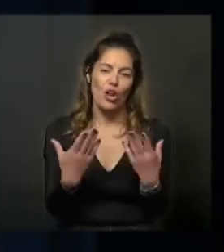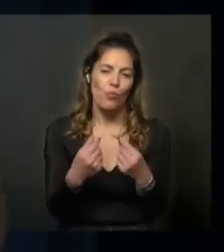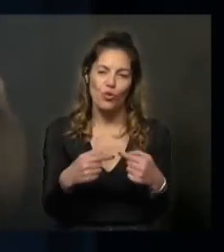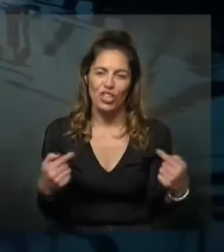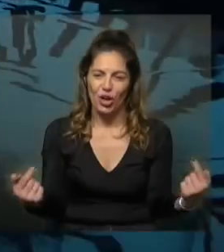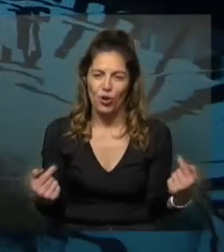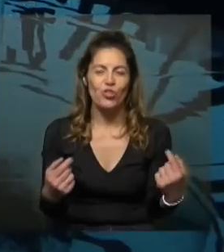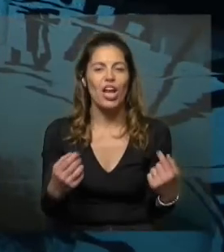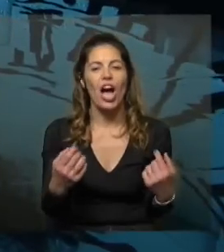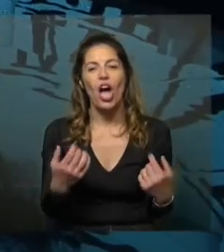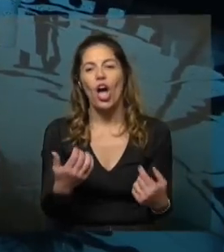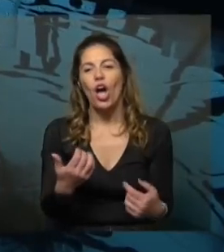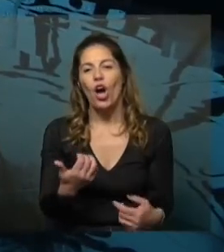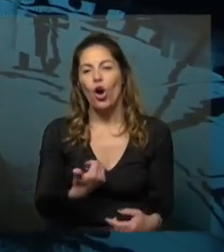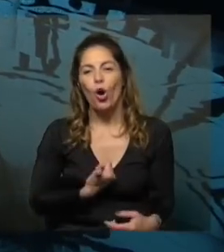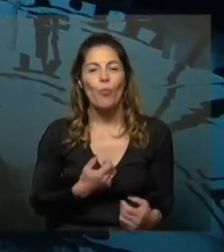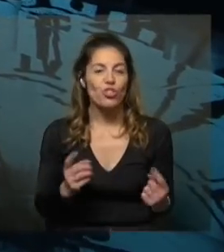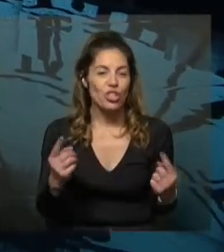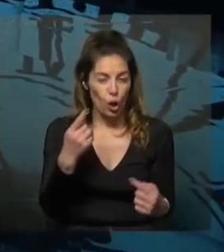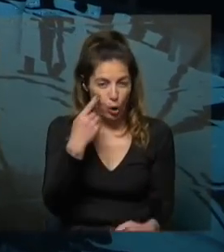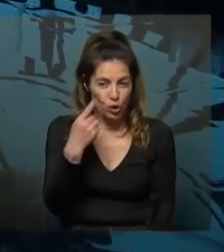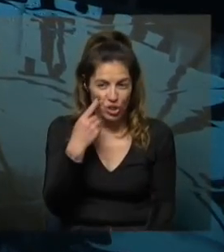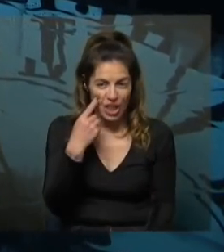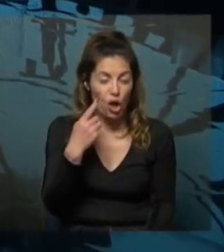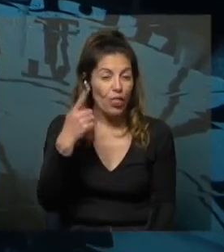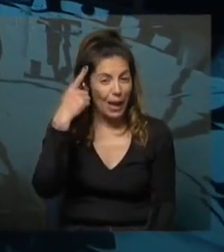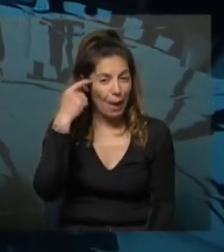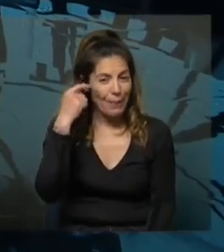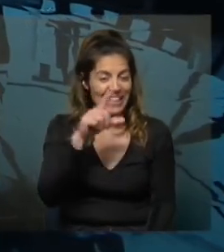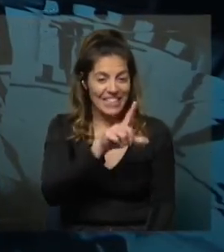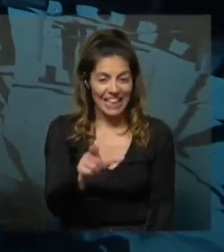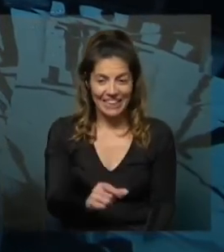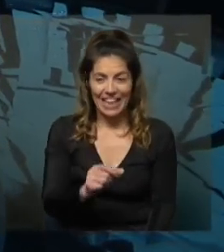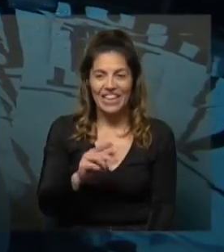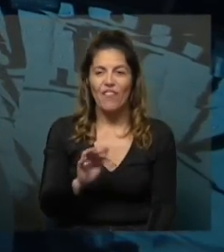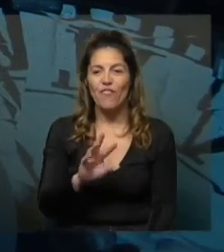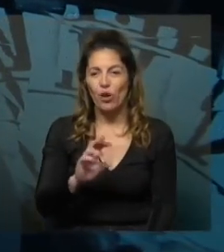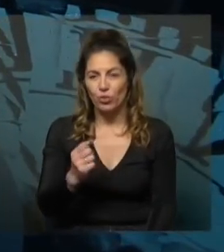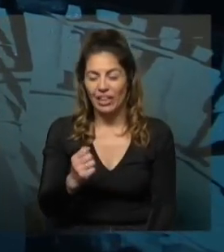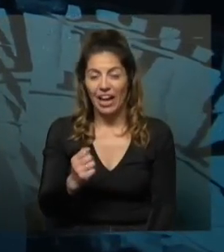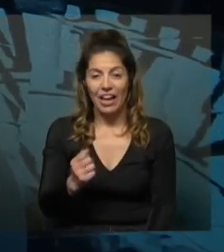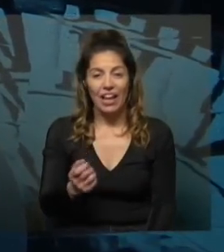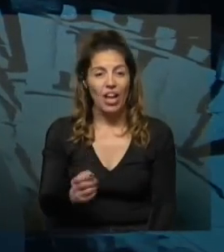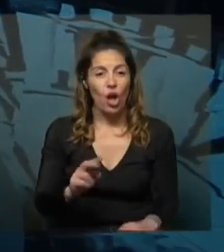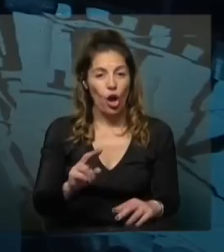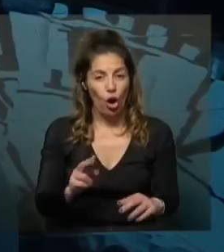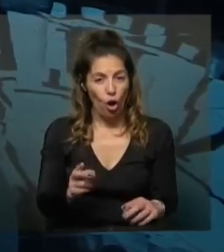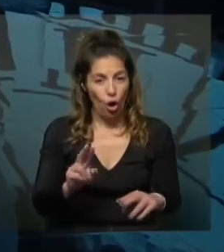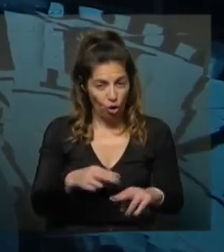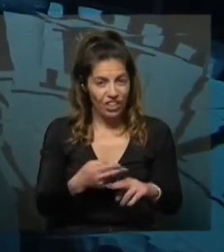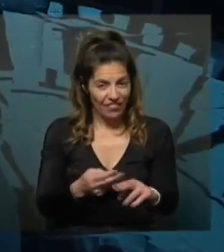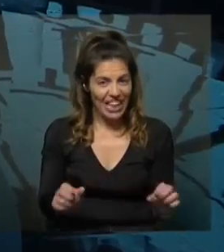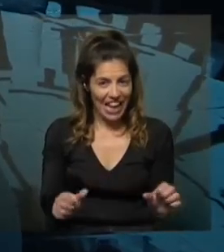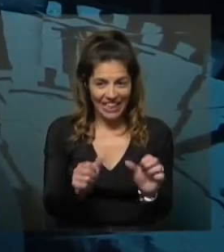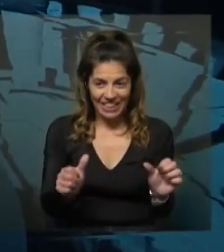cómo se conocieron de de la experiencia Italia Pauta la volverían a hacer italiafauta vamos a volver a